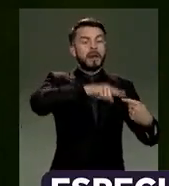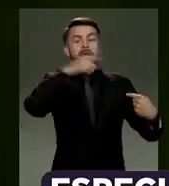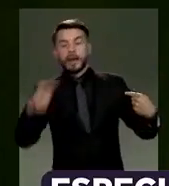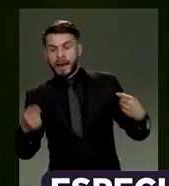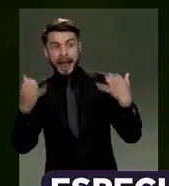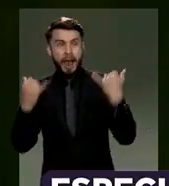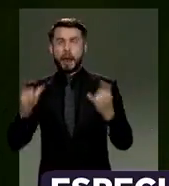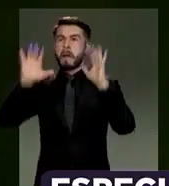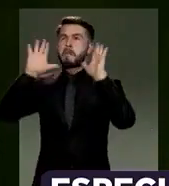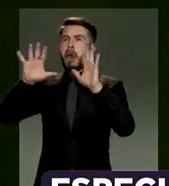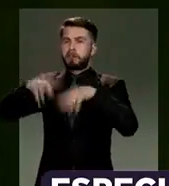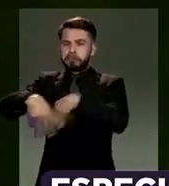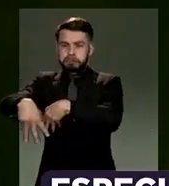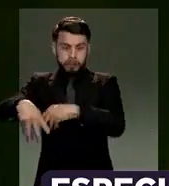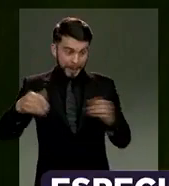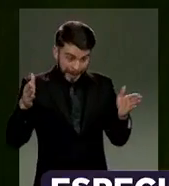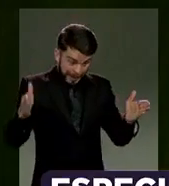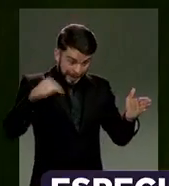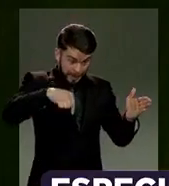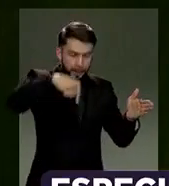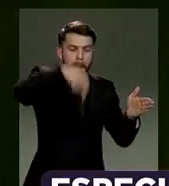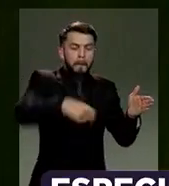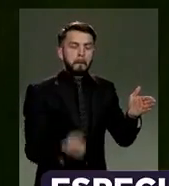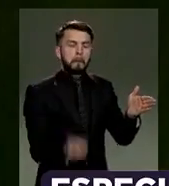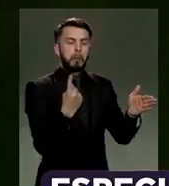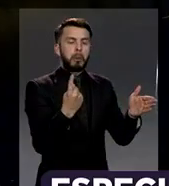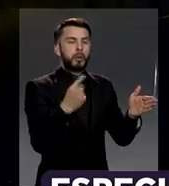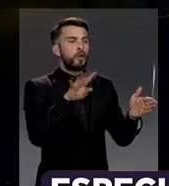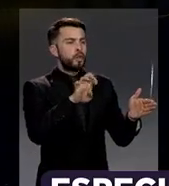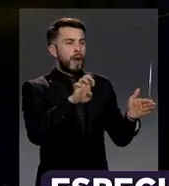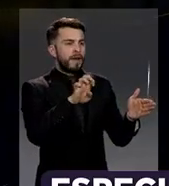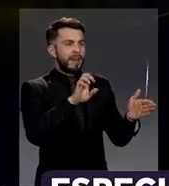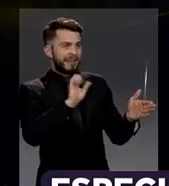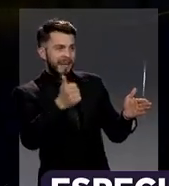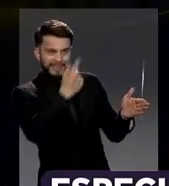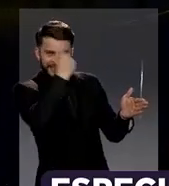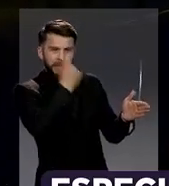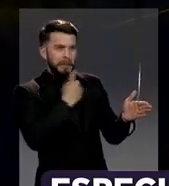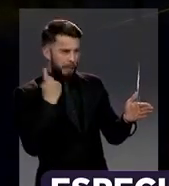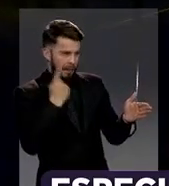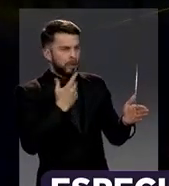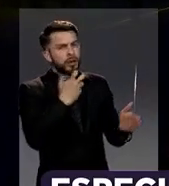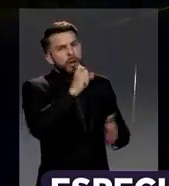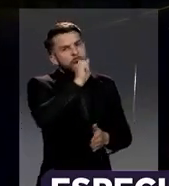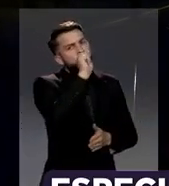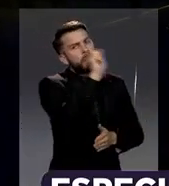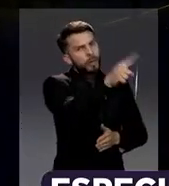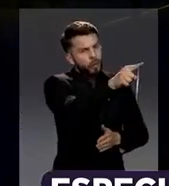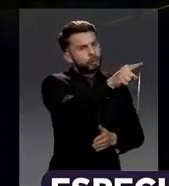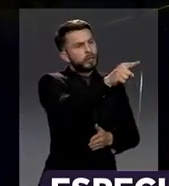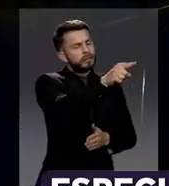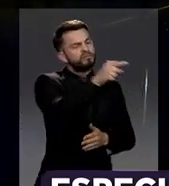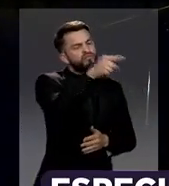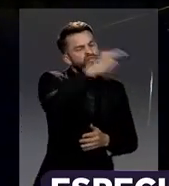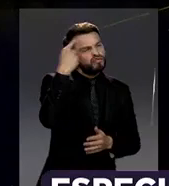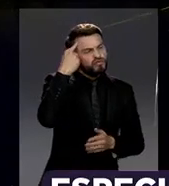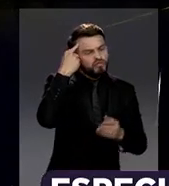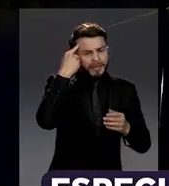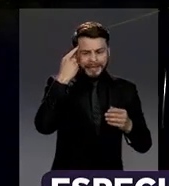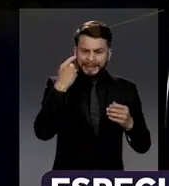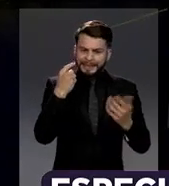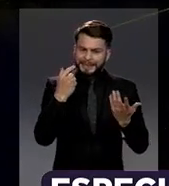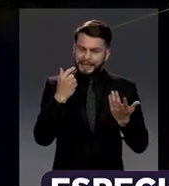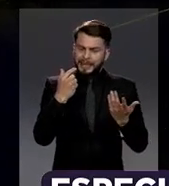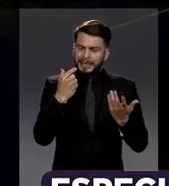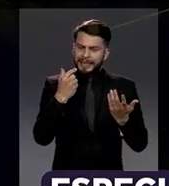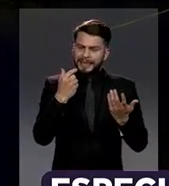9 y 10 de septiembre de 2020 cómo se entiende ese momento a la luz de esta internet no digamos entre los